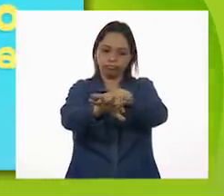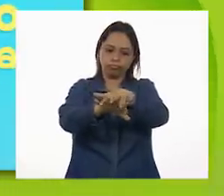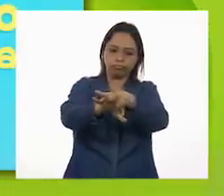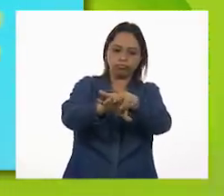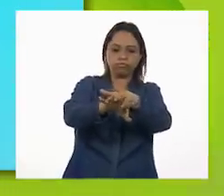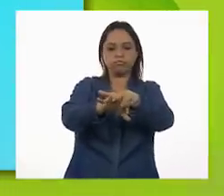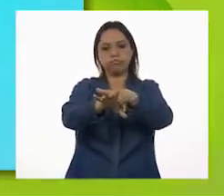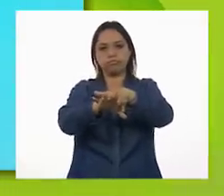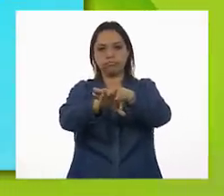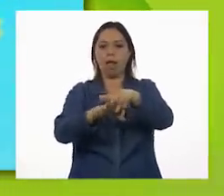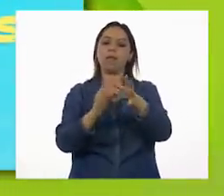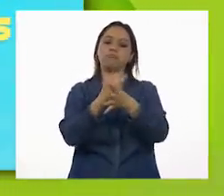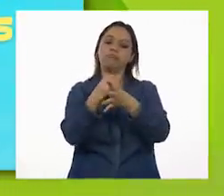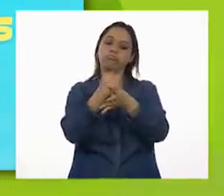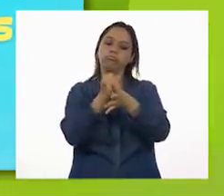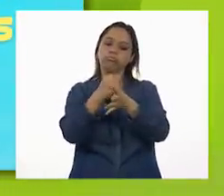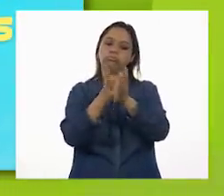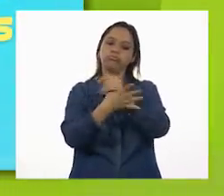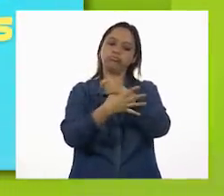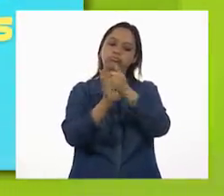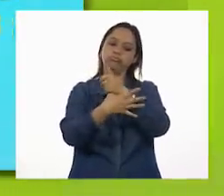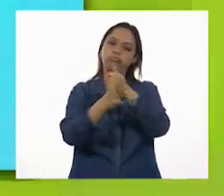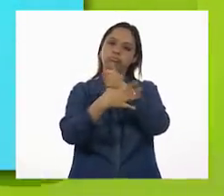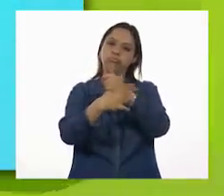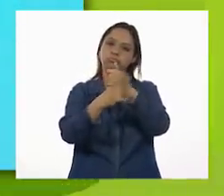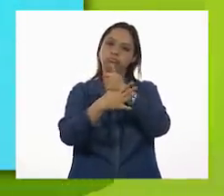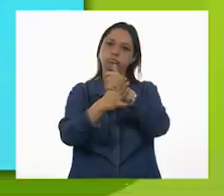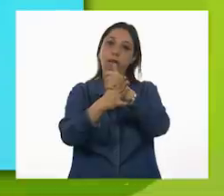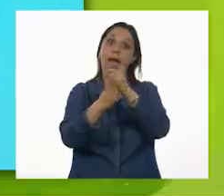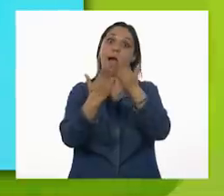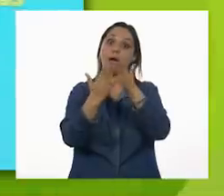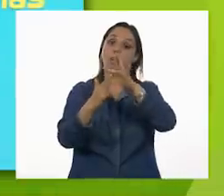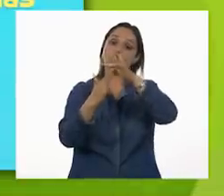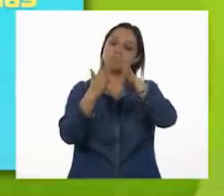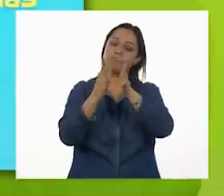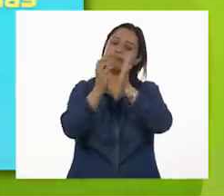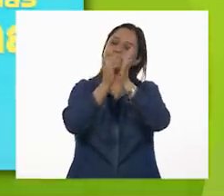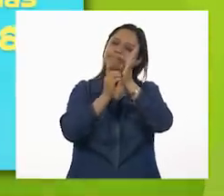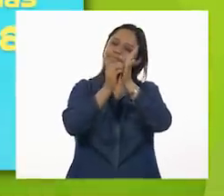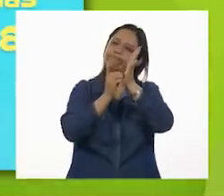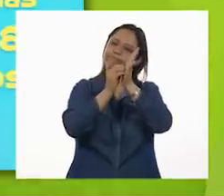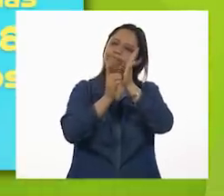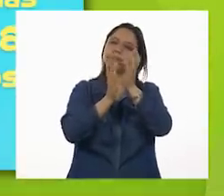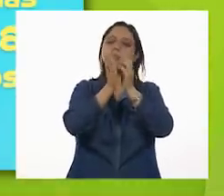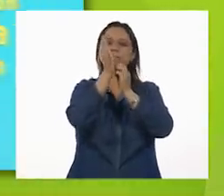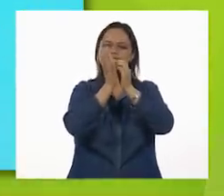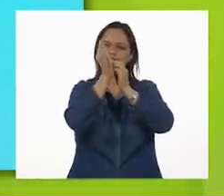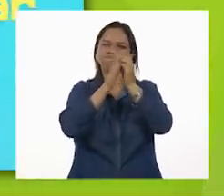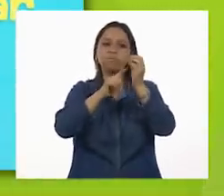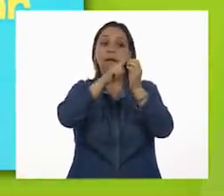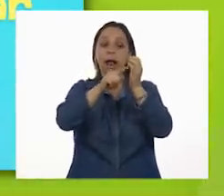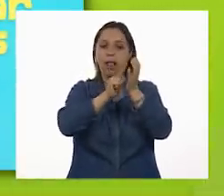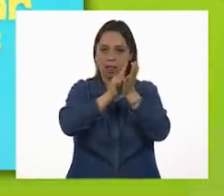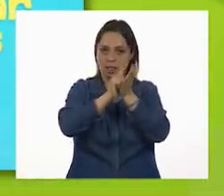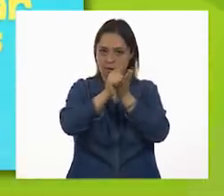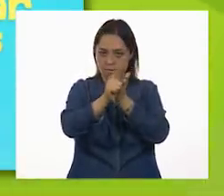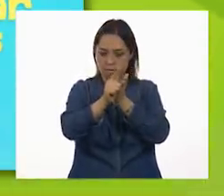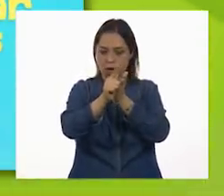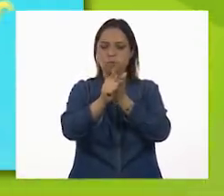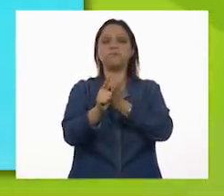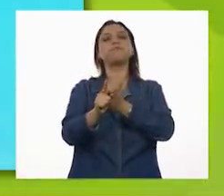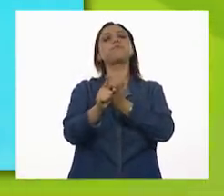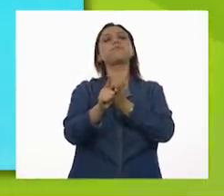la otra mano. Frota los dedos. Ahora haz como que rasguñas la palma de tus manos para lavar tus